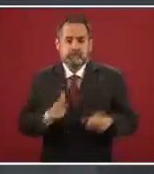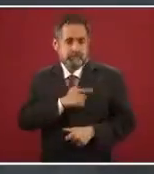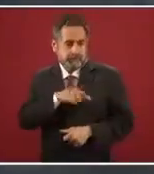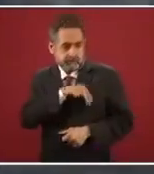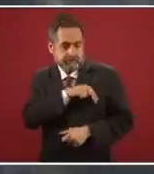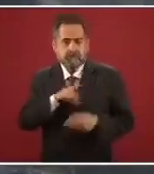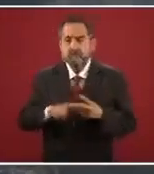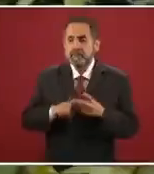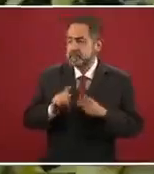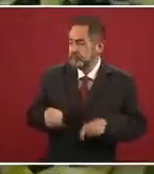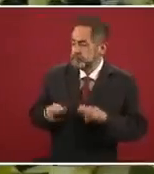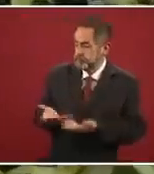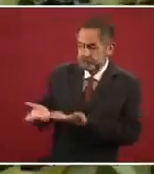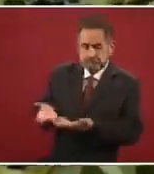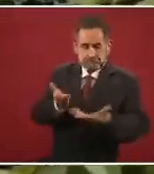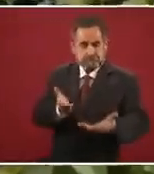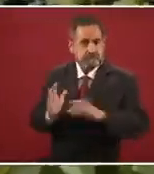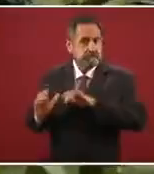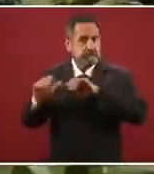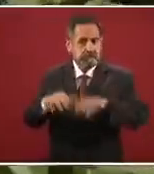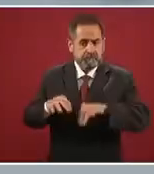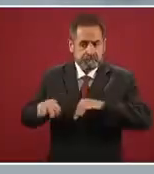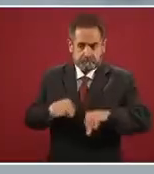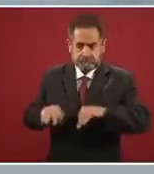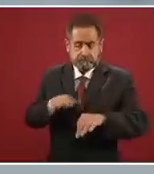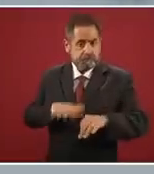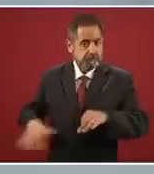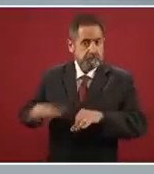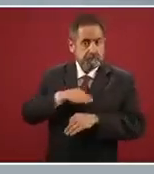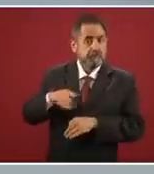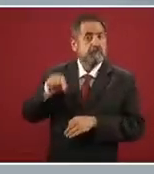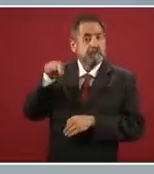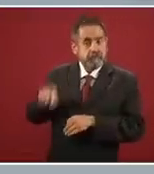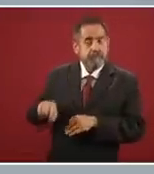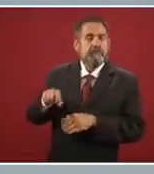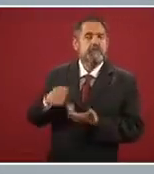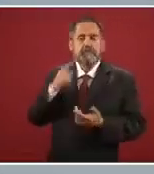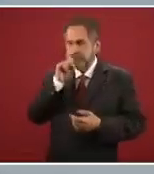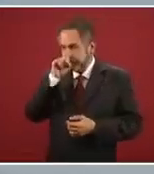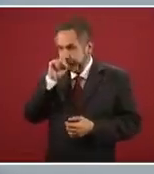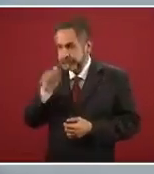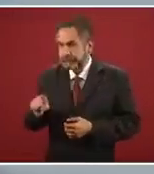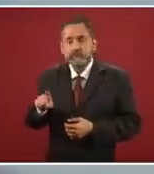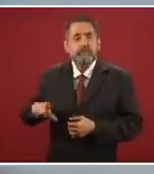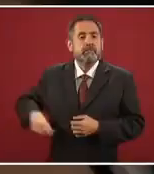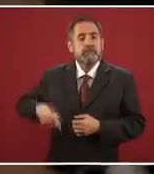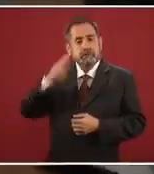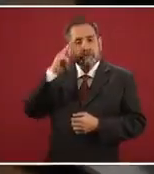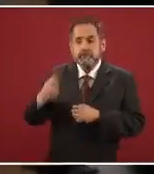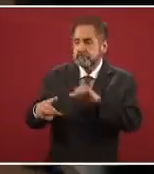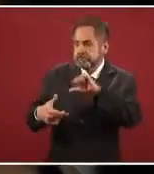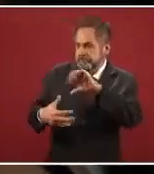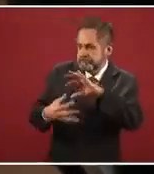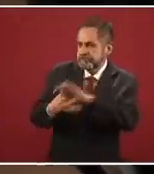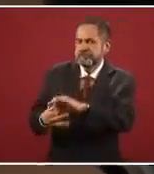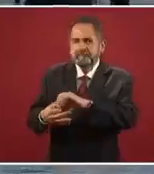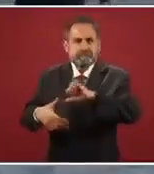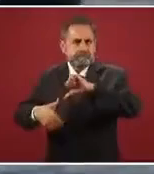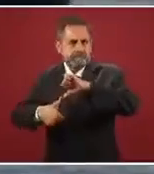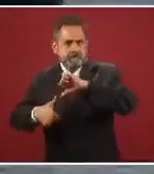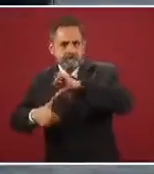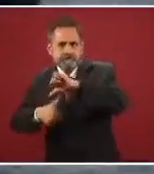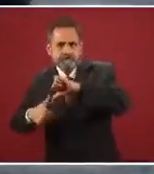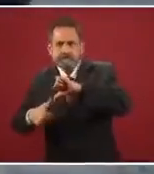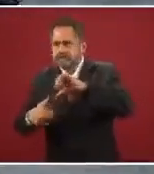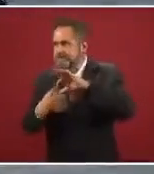de empleos a personas migrantes en el sureste de México y la relación con los gobiernos de Centroamérica y el Caribe. Estos ejes rectores tienen